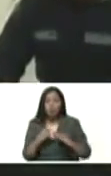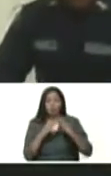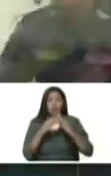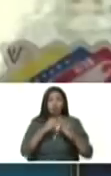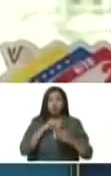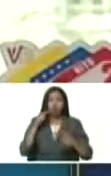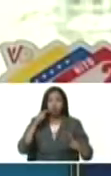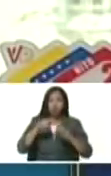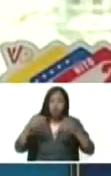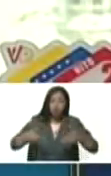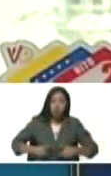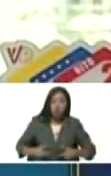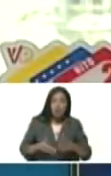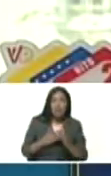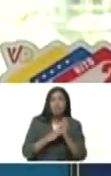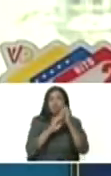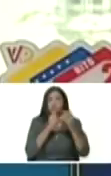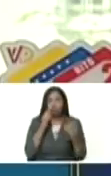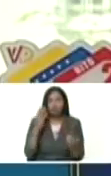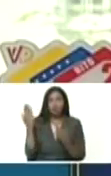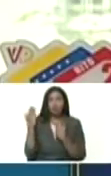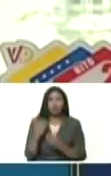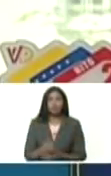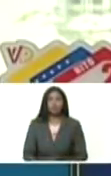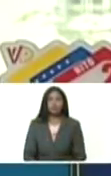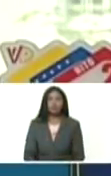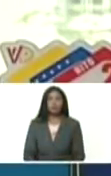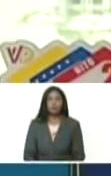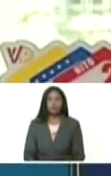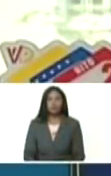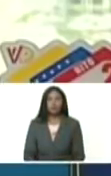Debemos empeñarnos como líderes. Adelante, la CABA.